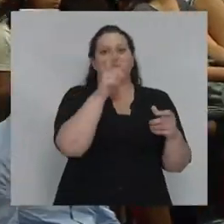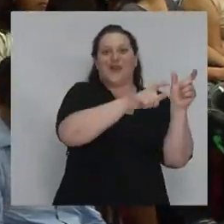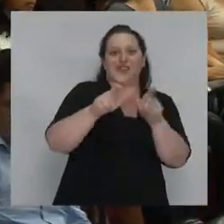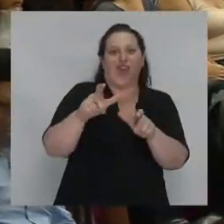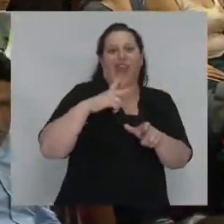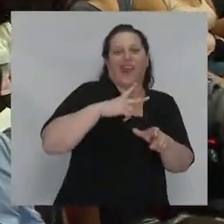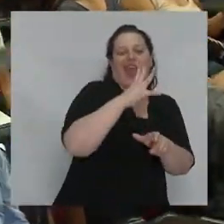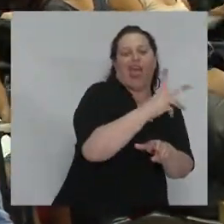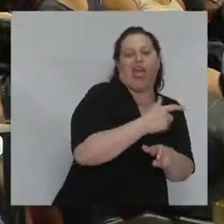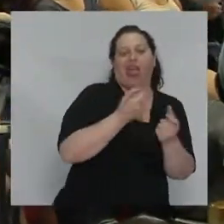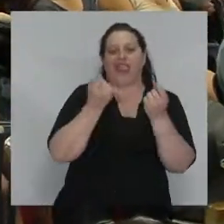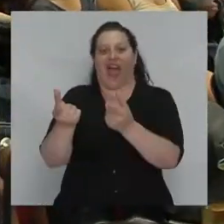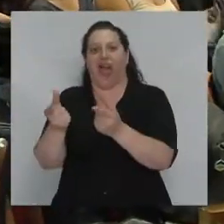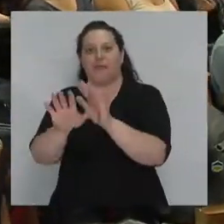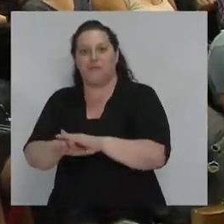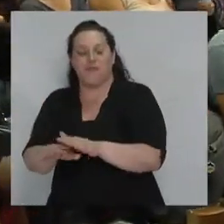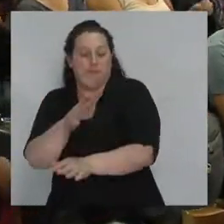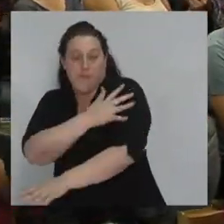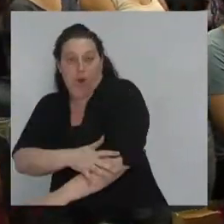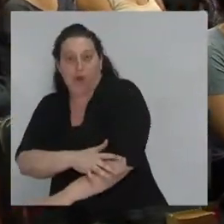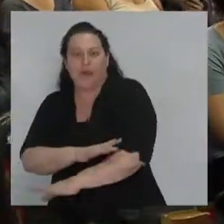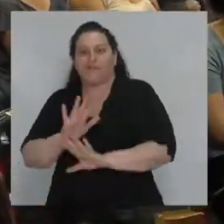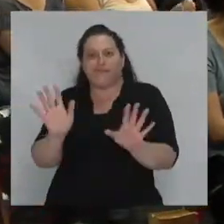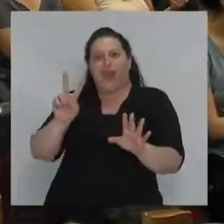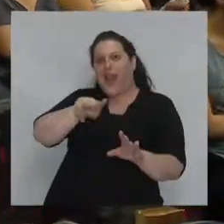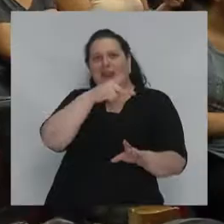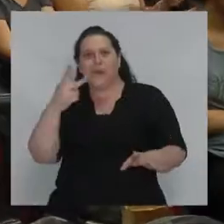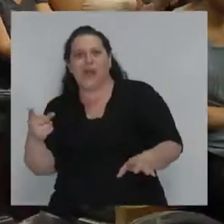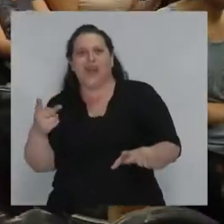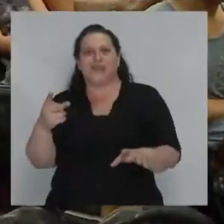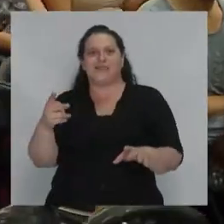Robin, porque aquí le están quitando a los pobres para financiar